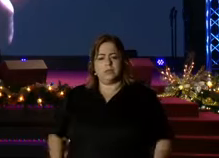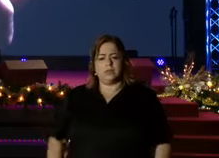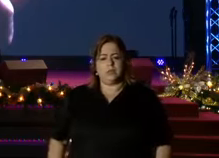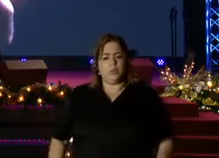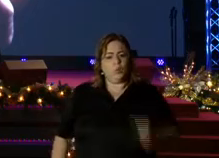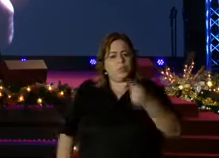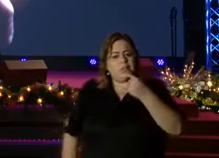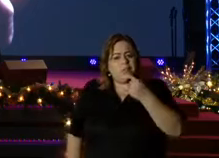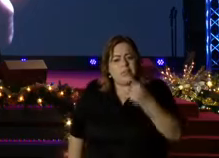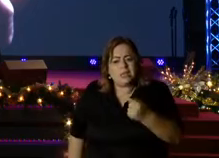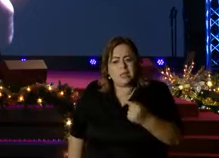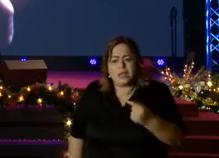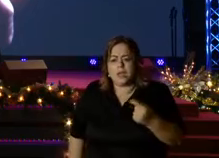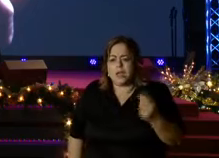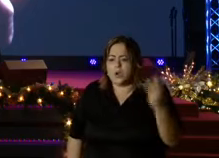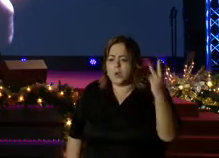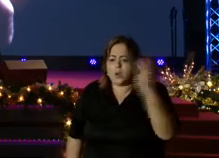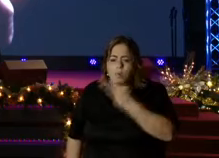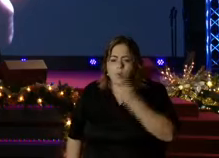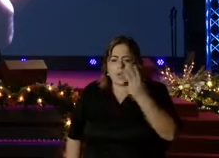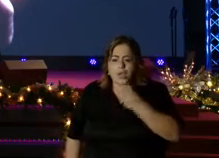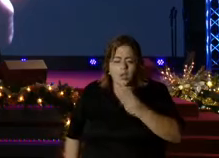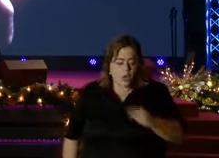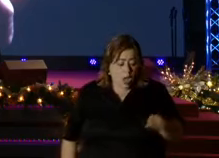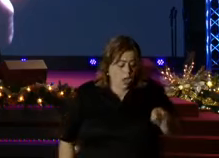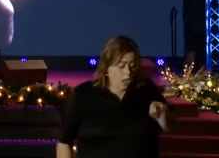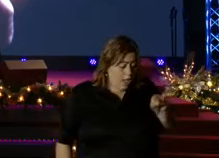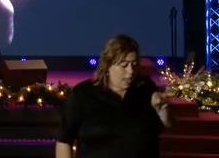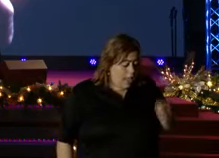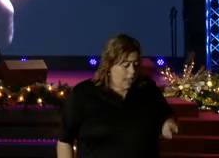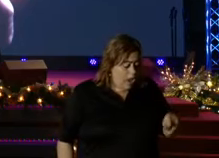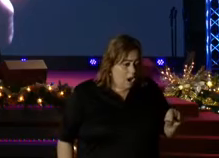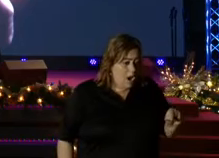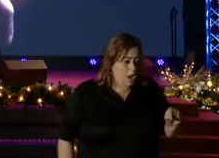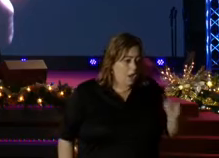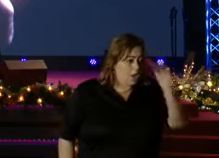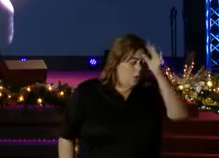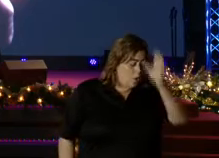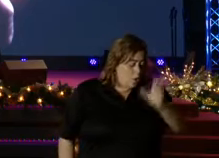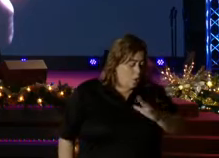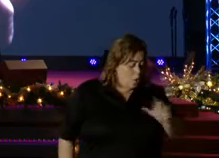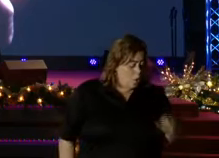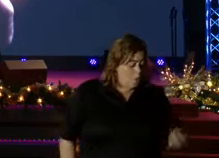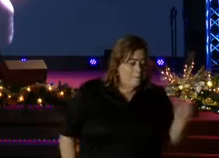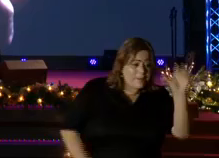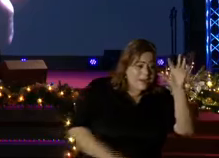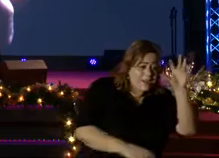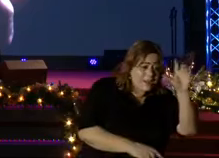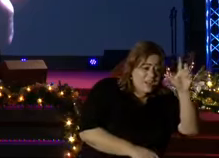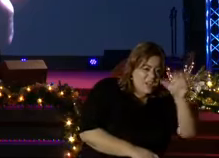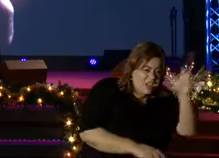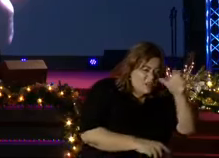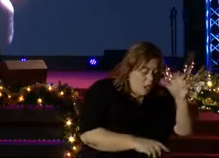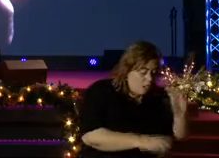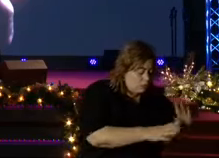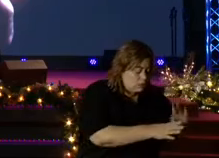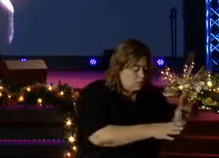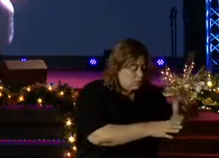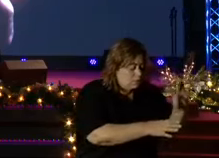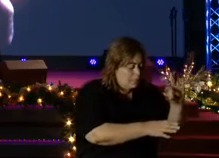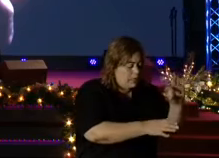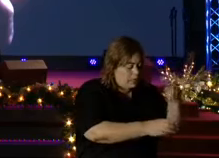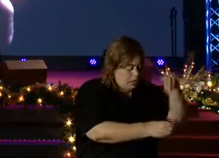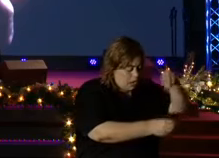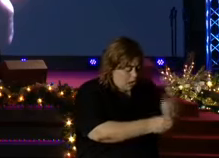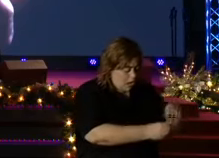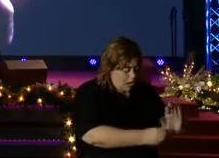dije, wow, aquel hombre venía Jesús por el camino. El infierno trató por todos los medios que no tocara la costa de